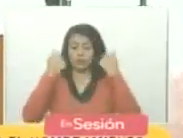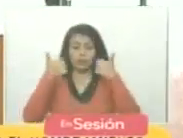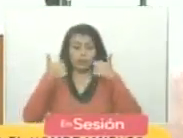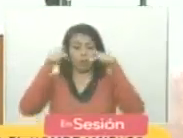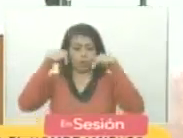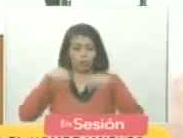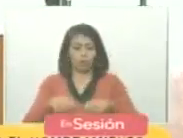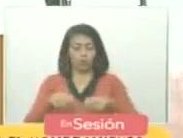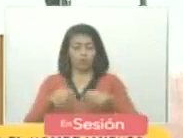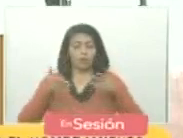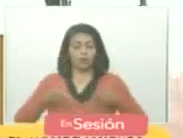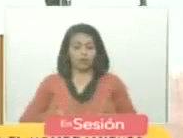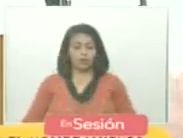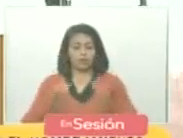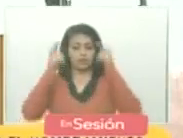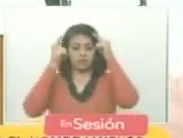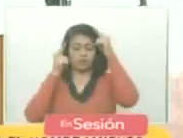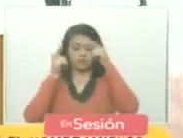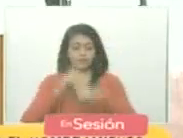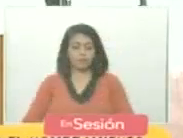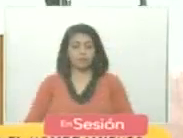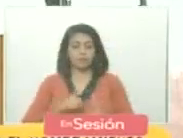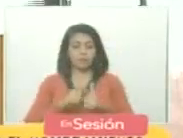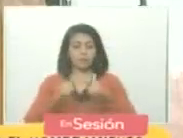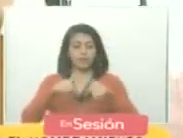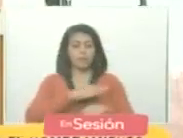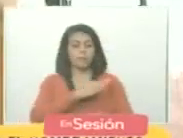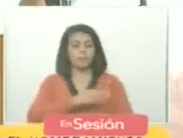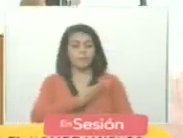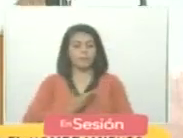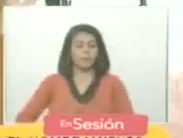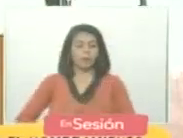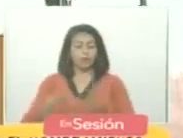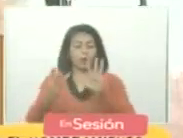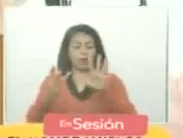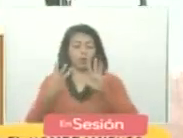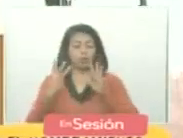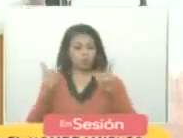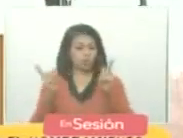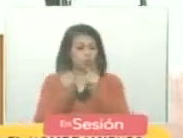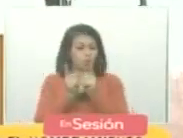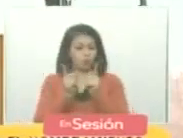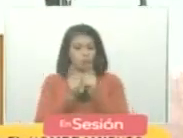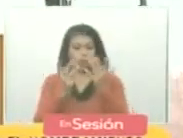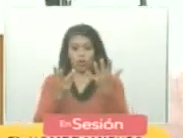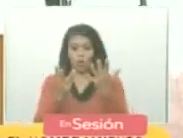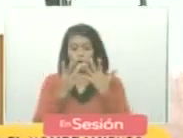hoy natalicio de Chávez. Entonces, señor presidente, fueron